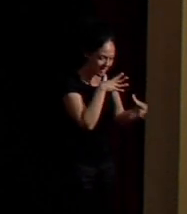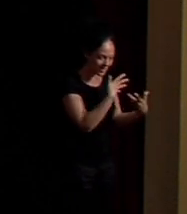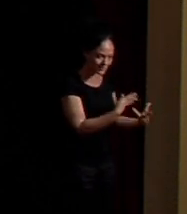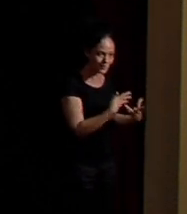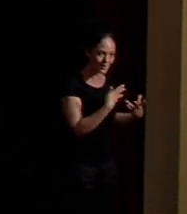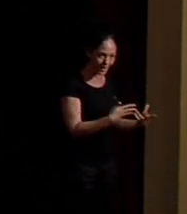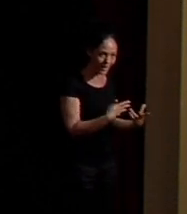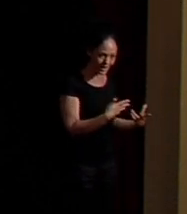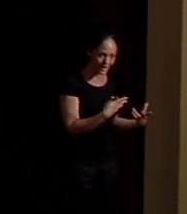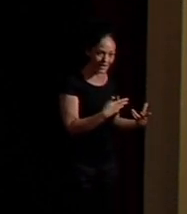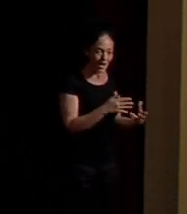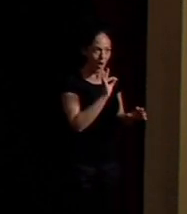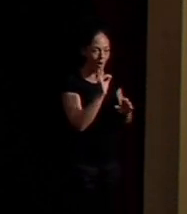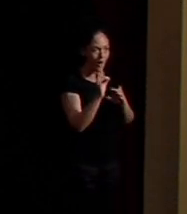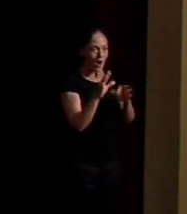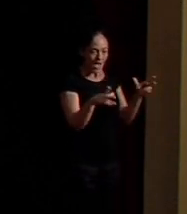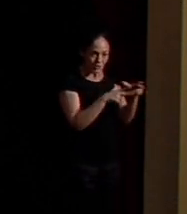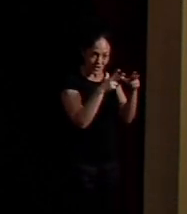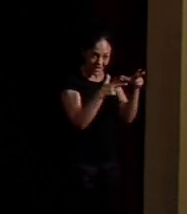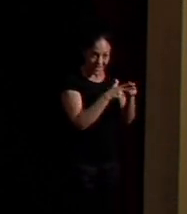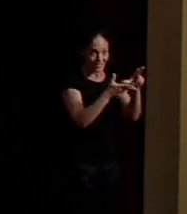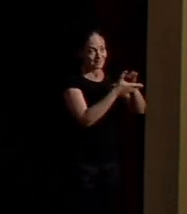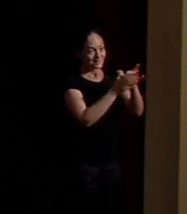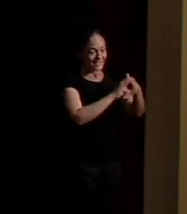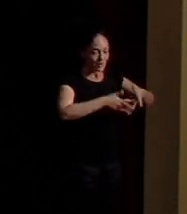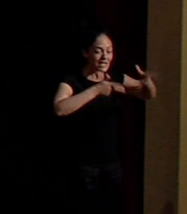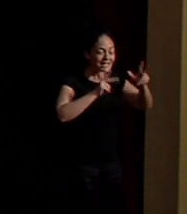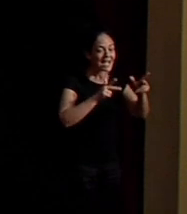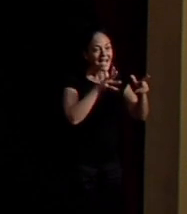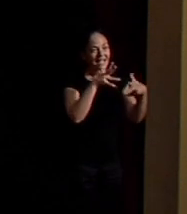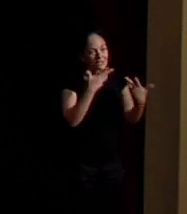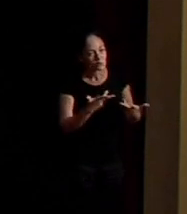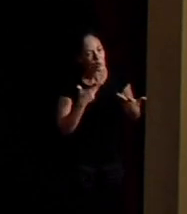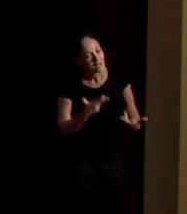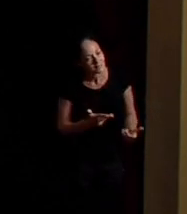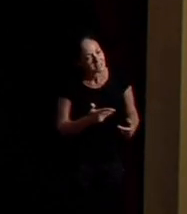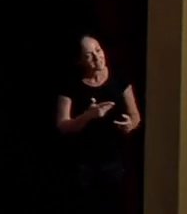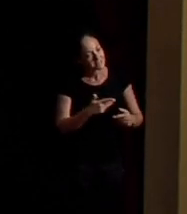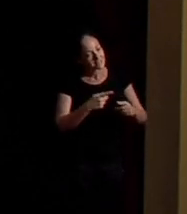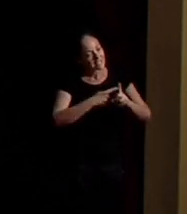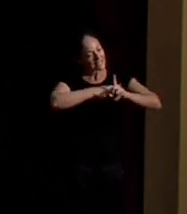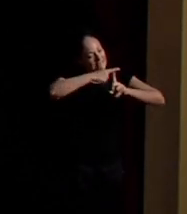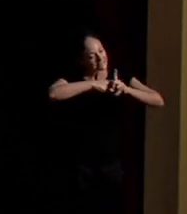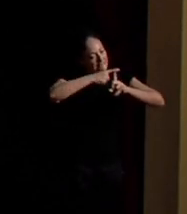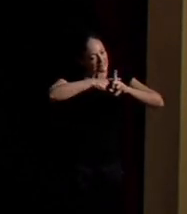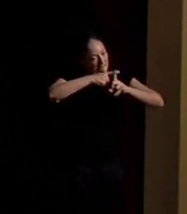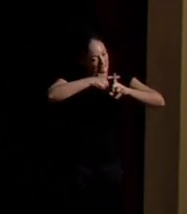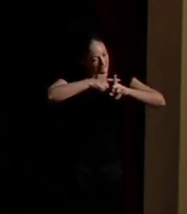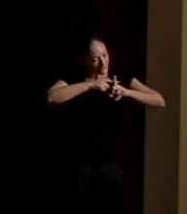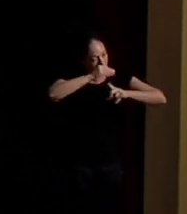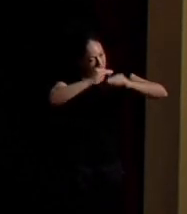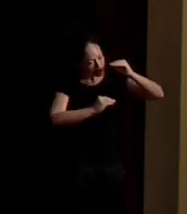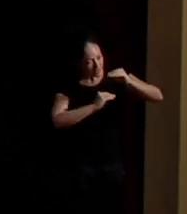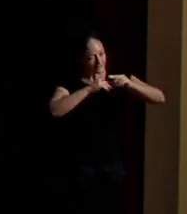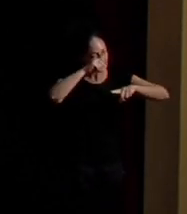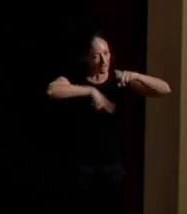incluso en las sociedades democráticas, y de qué manera siguen existiendo estatus devaluados de ciudadanía en función